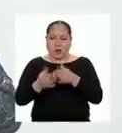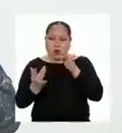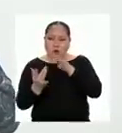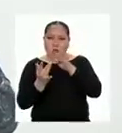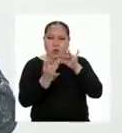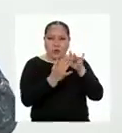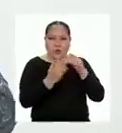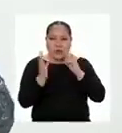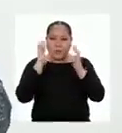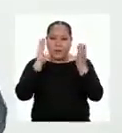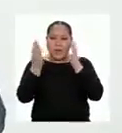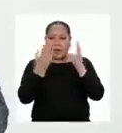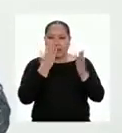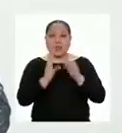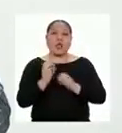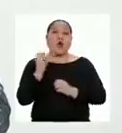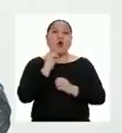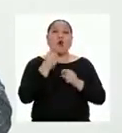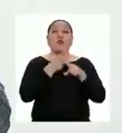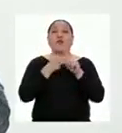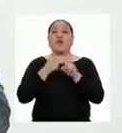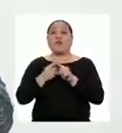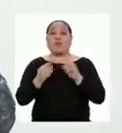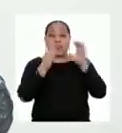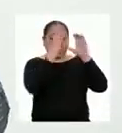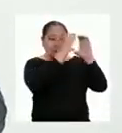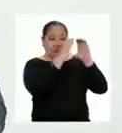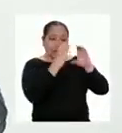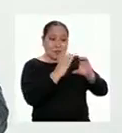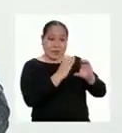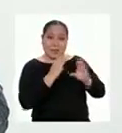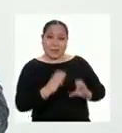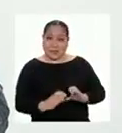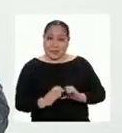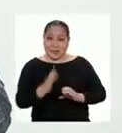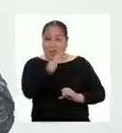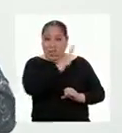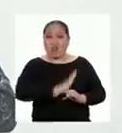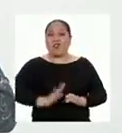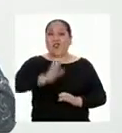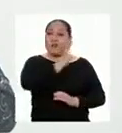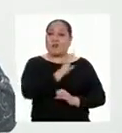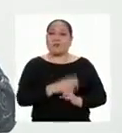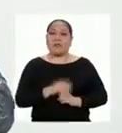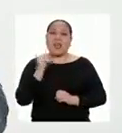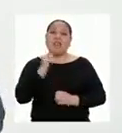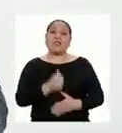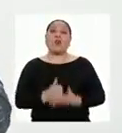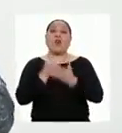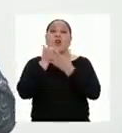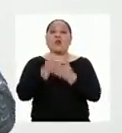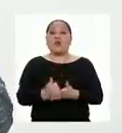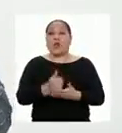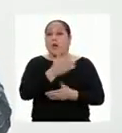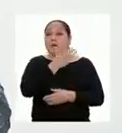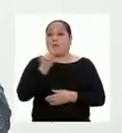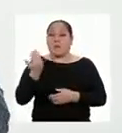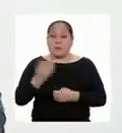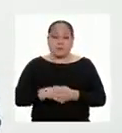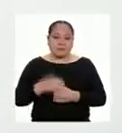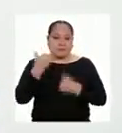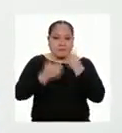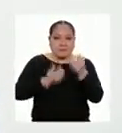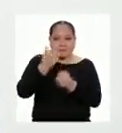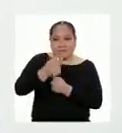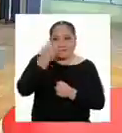semejanzas y hasta diferencias entre los textos que componen nuestro texto general. Nos ayudan a mejorar nuestro